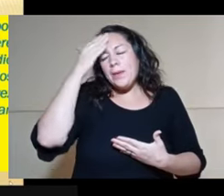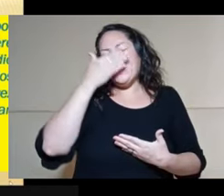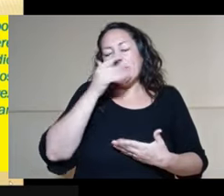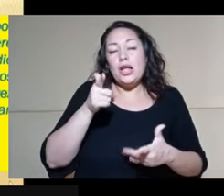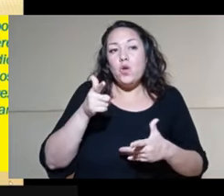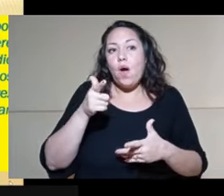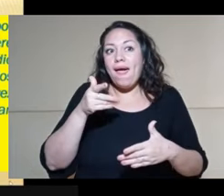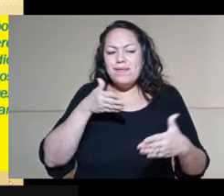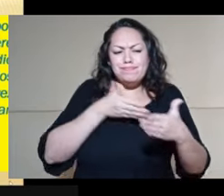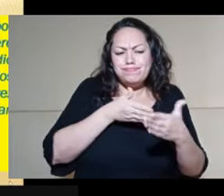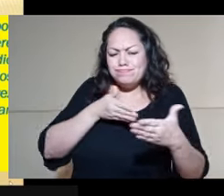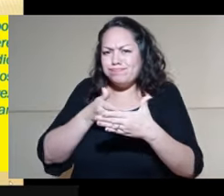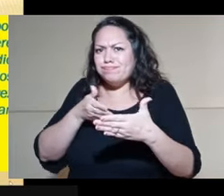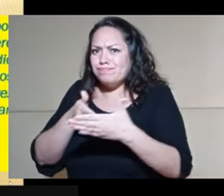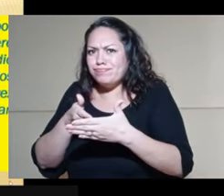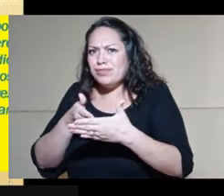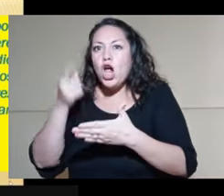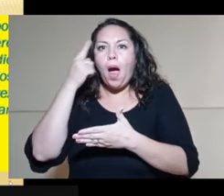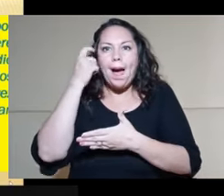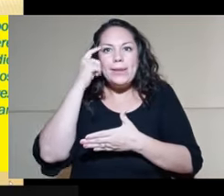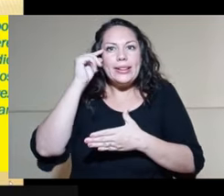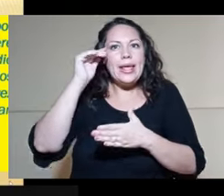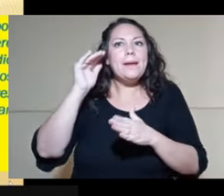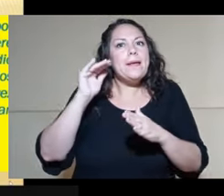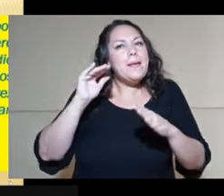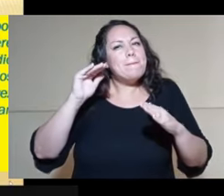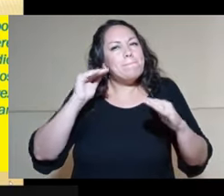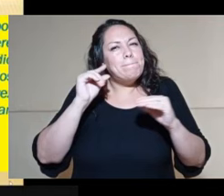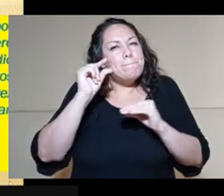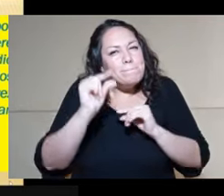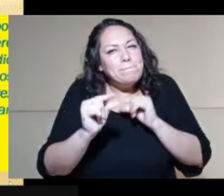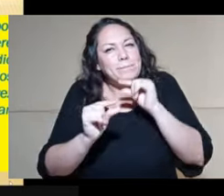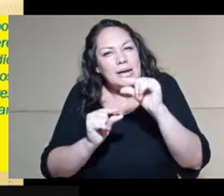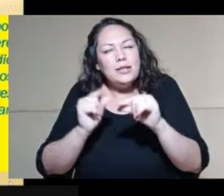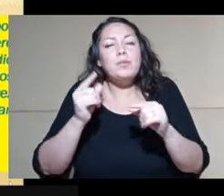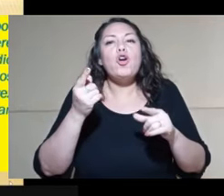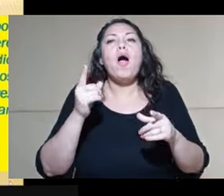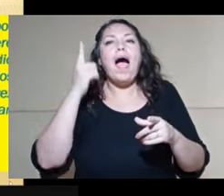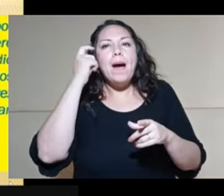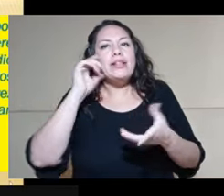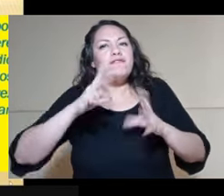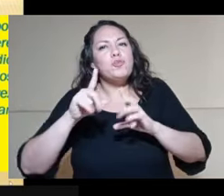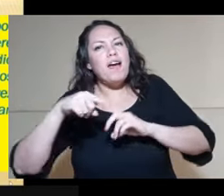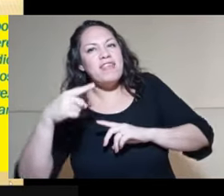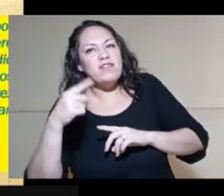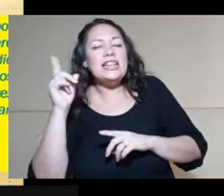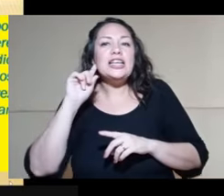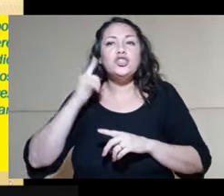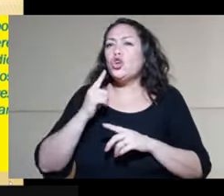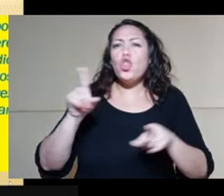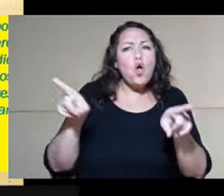la vista se le limita el conocimiento, es verdad, lo mismo que al sordo, pero tienen otros elementos para poder tomar